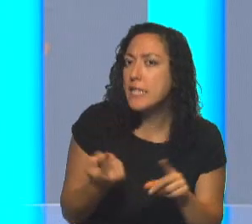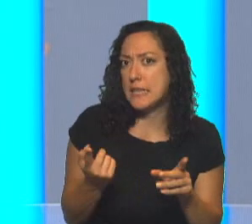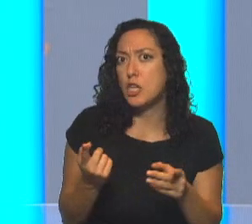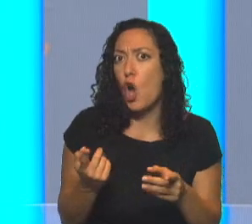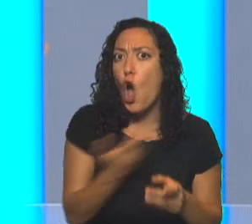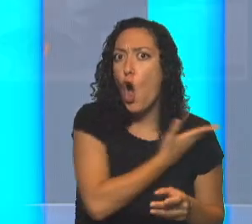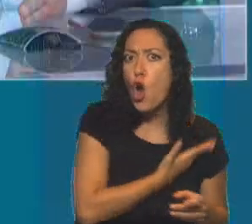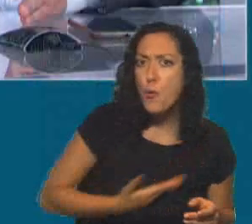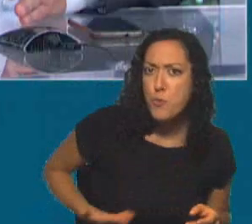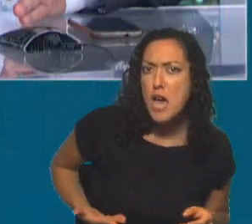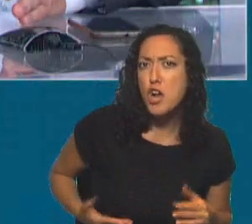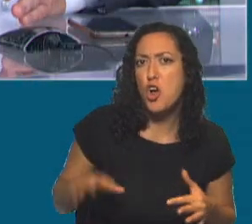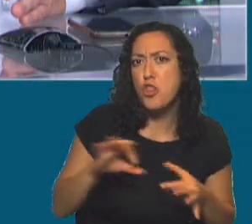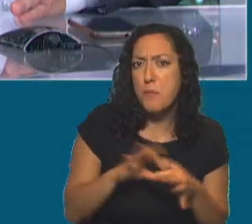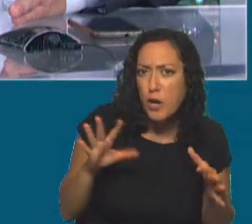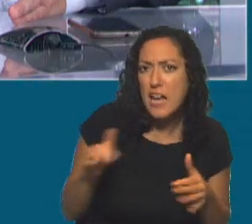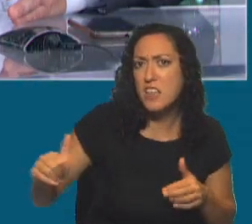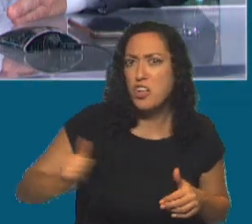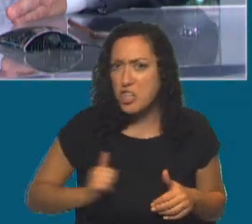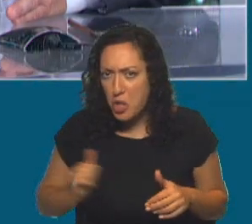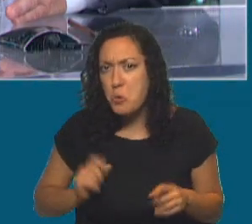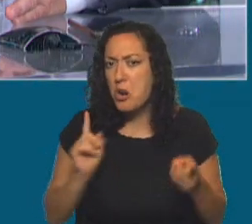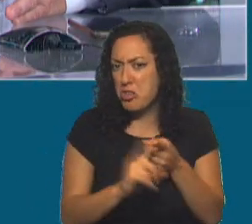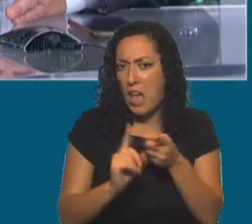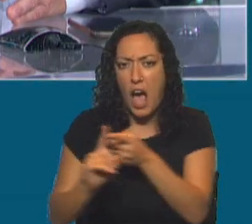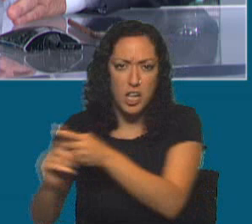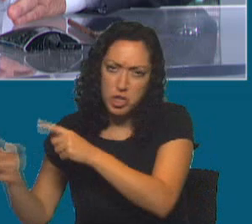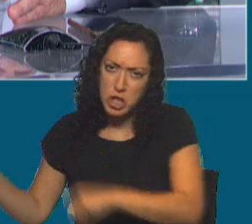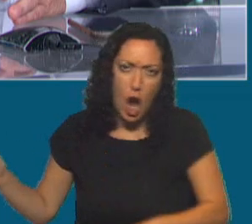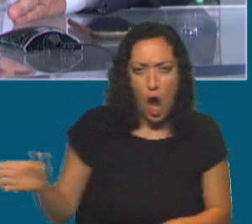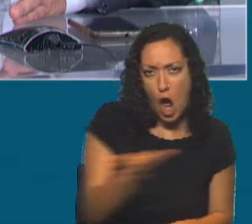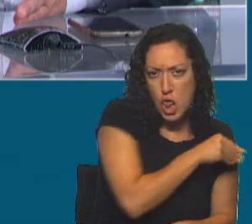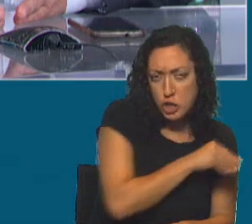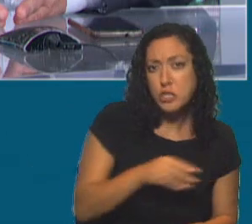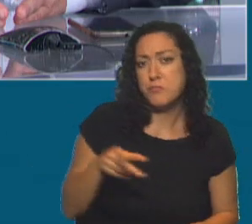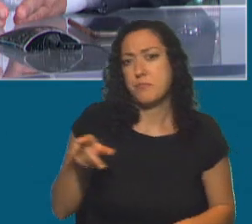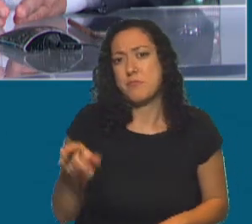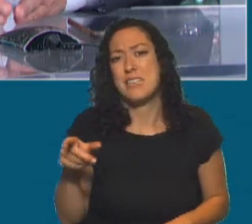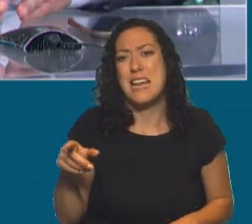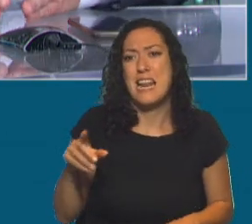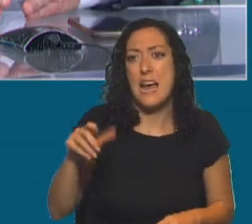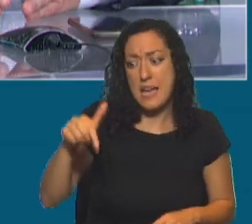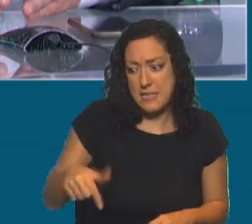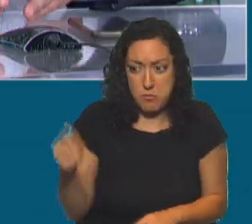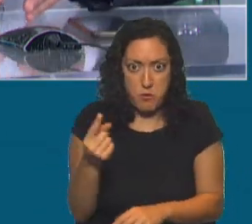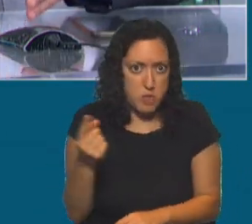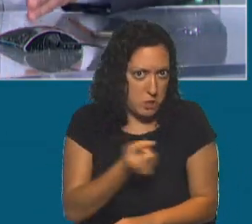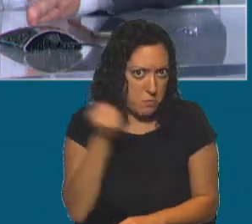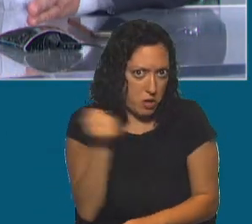los gobiernos democráticos y dictatoriales. Fue un hombre de mucha importancia en la actualidad